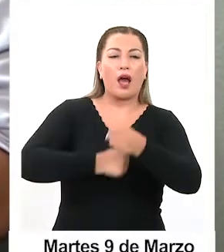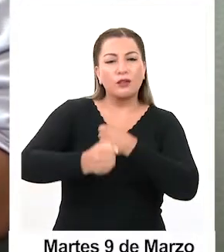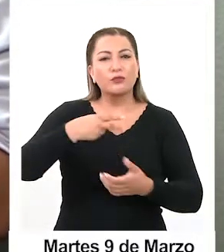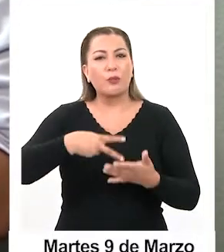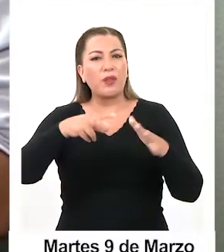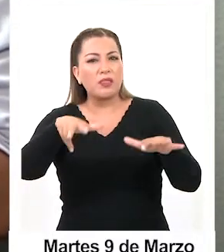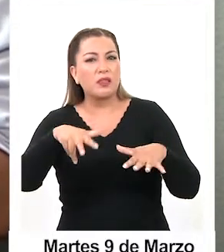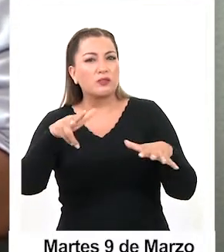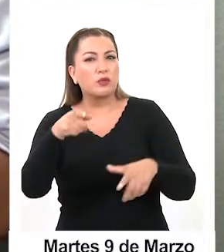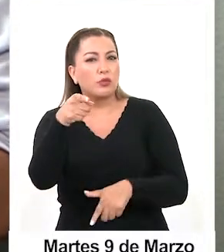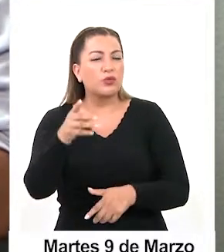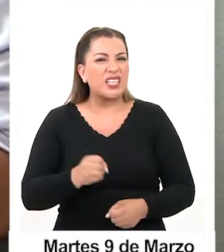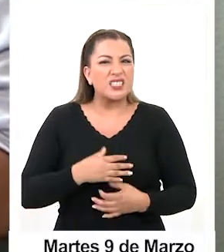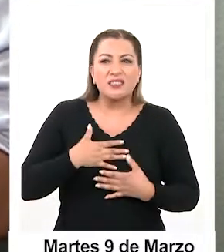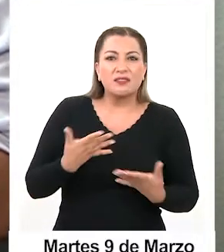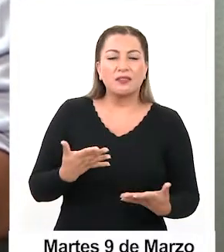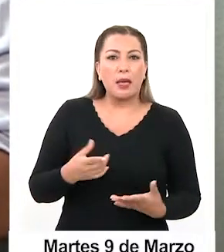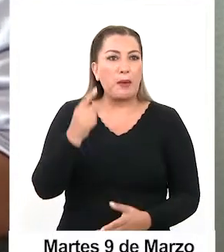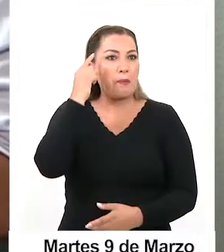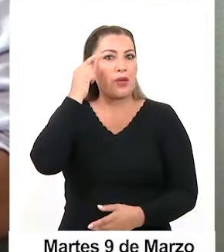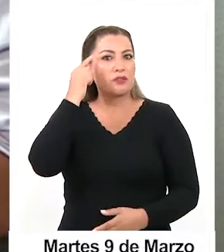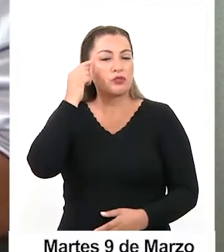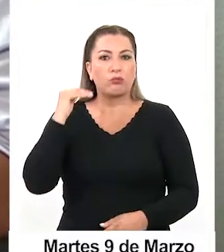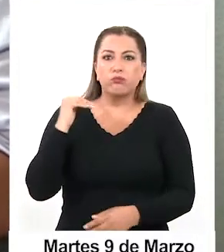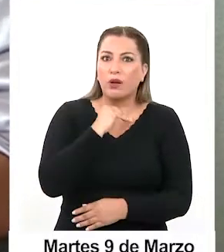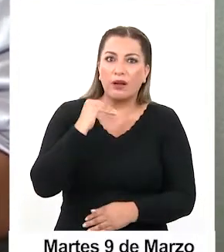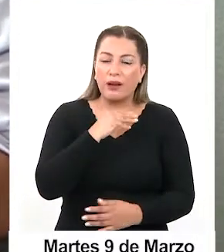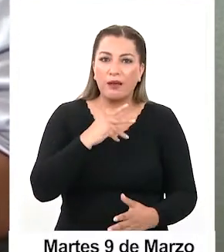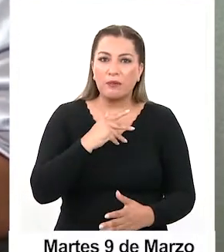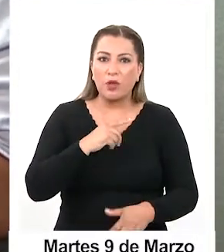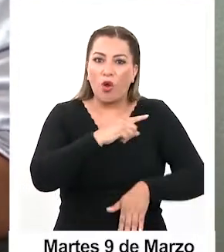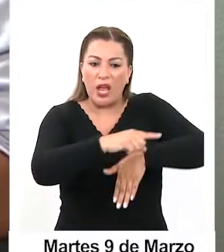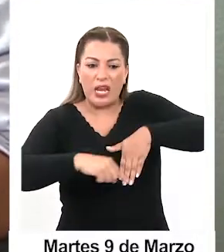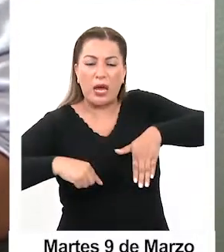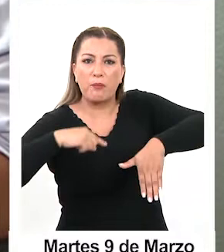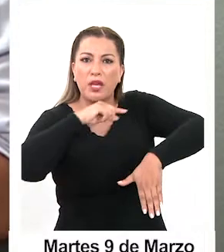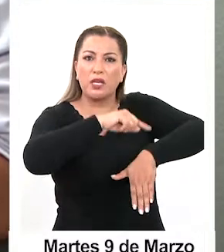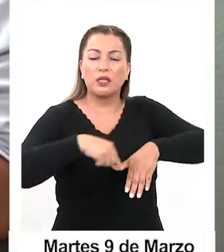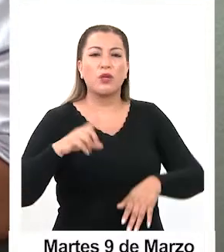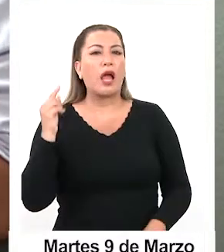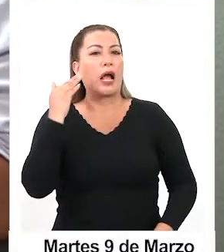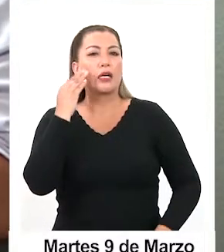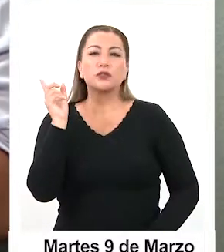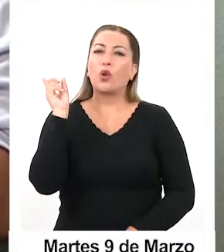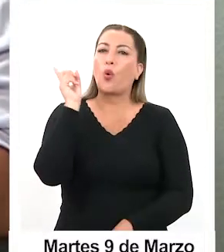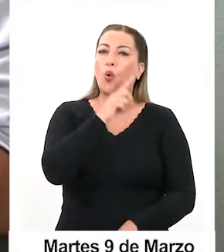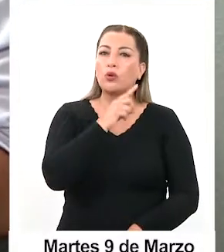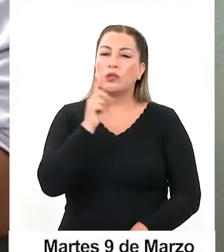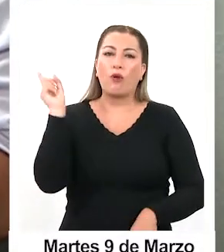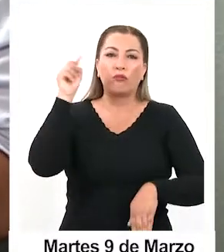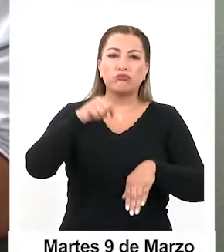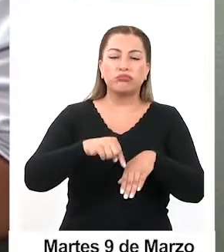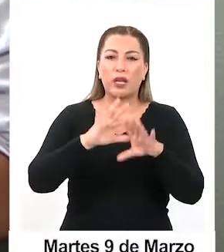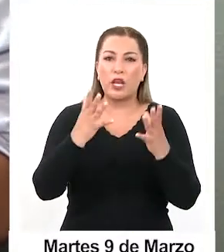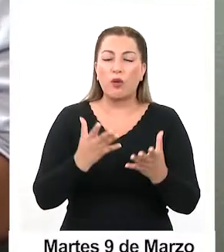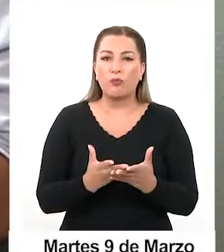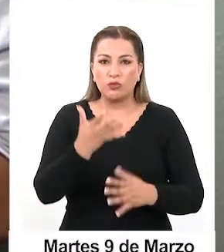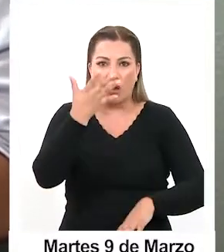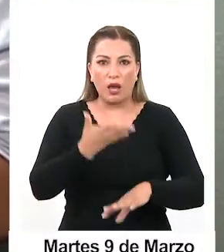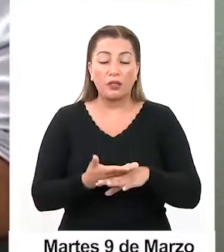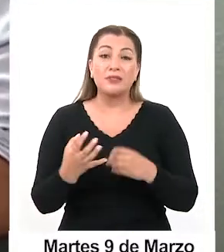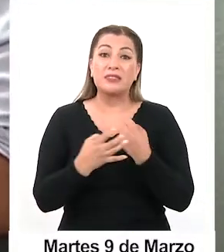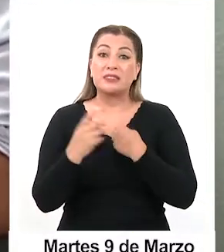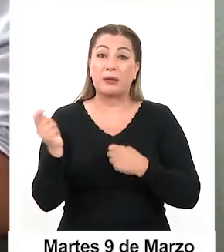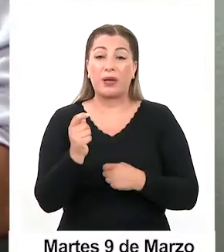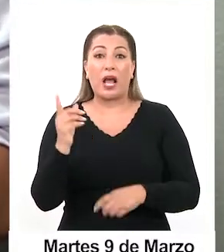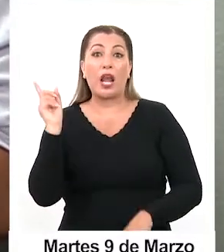¿cuál era su sensación? ¿Usted pensó que iba a ser tan rápido? Latinoamérica fue una de las últimas regiones del mundo que presentó casos, y Tarapacá también